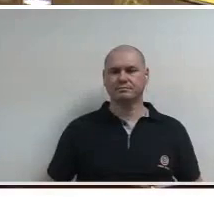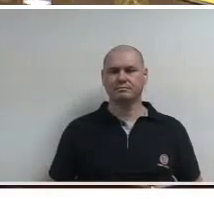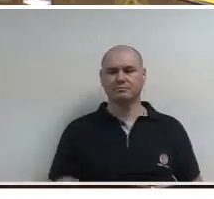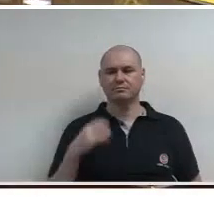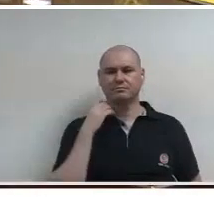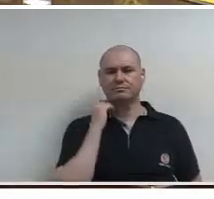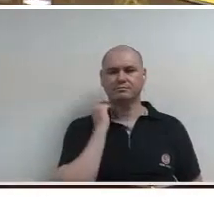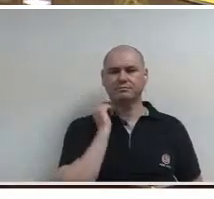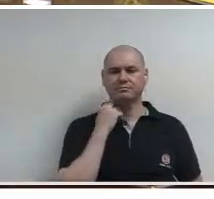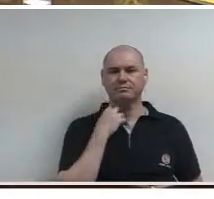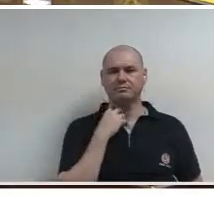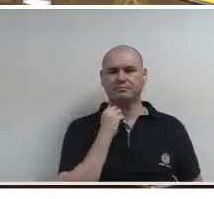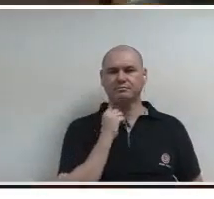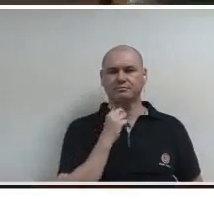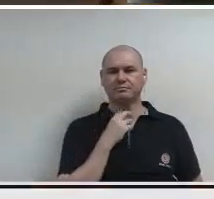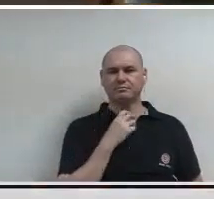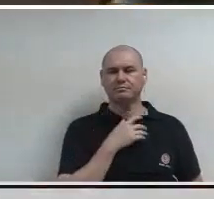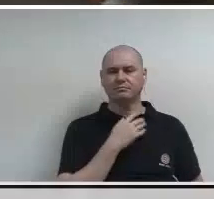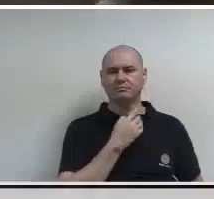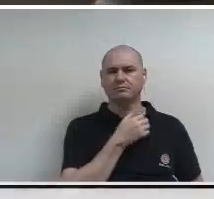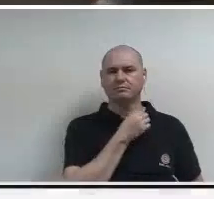Hueisa,